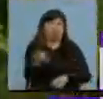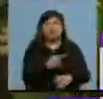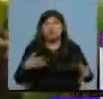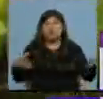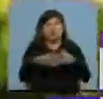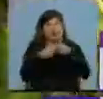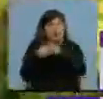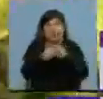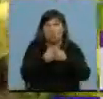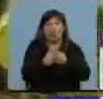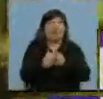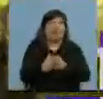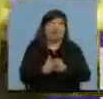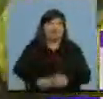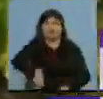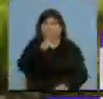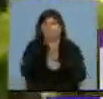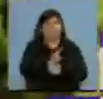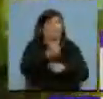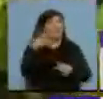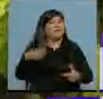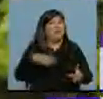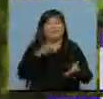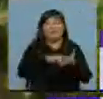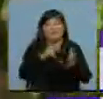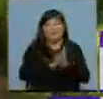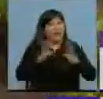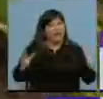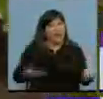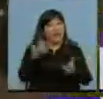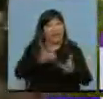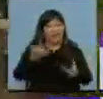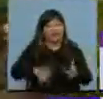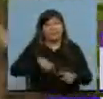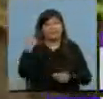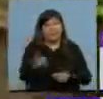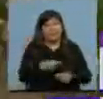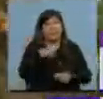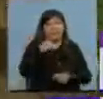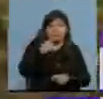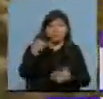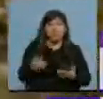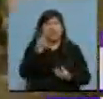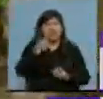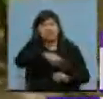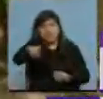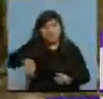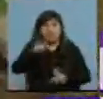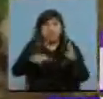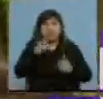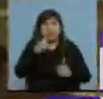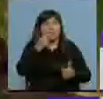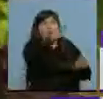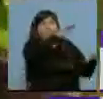dura, no solo por los altos costos de las tarifas que afrontan los productores, sino también por la incertidumbre en el envío del